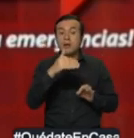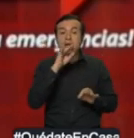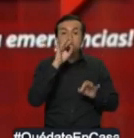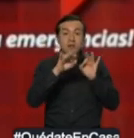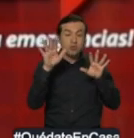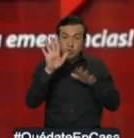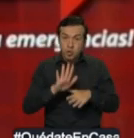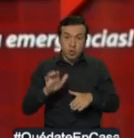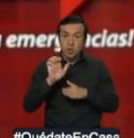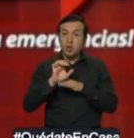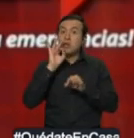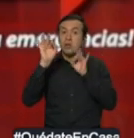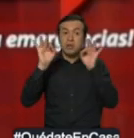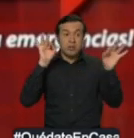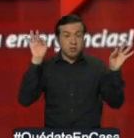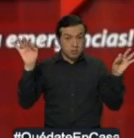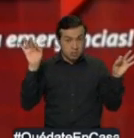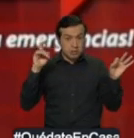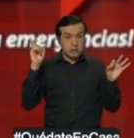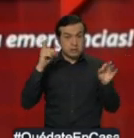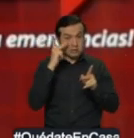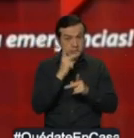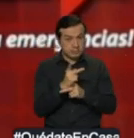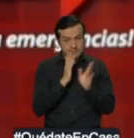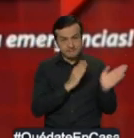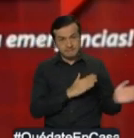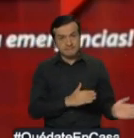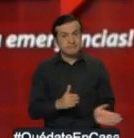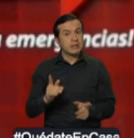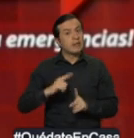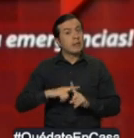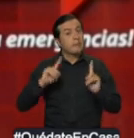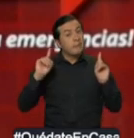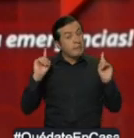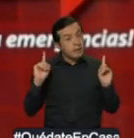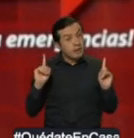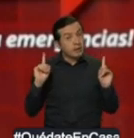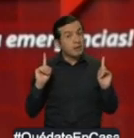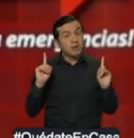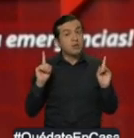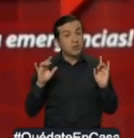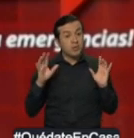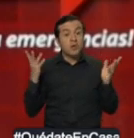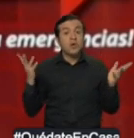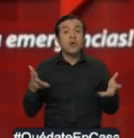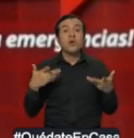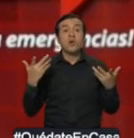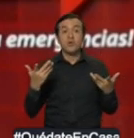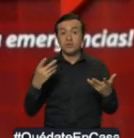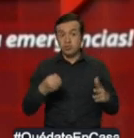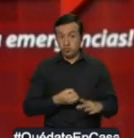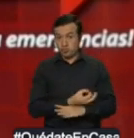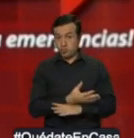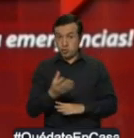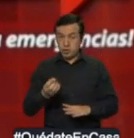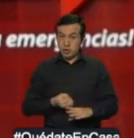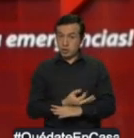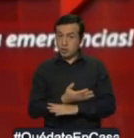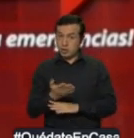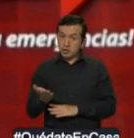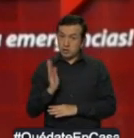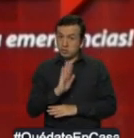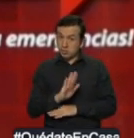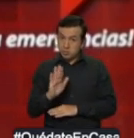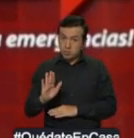todo el país y eso es para lo que tenemos que estar listos pero no podemos mantener o no sugerimos mantener las medidas